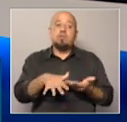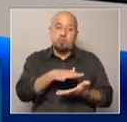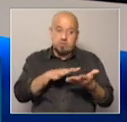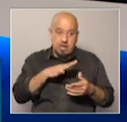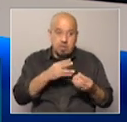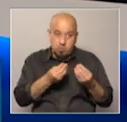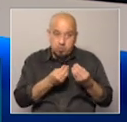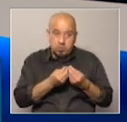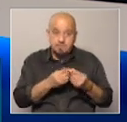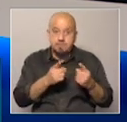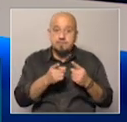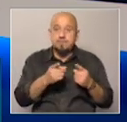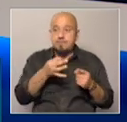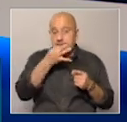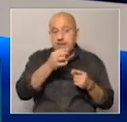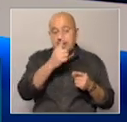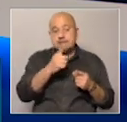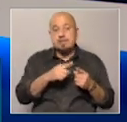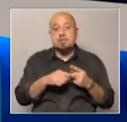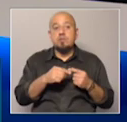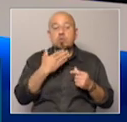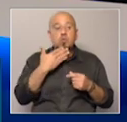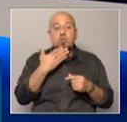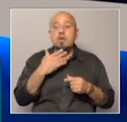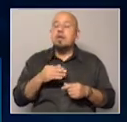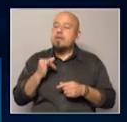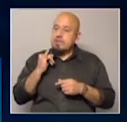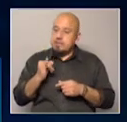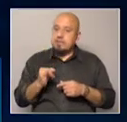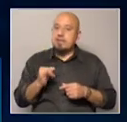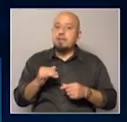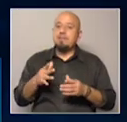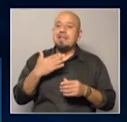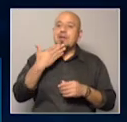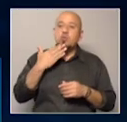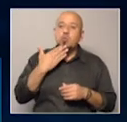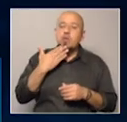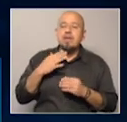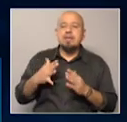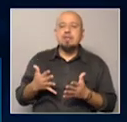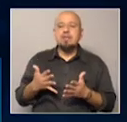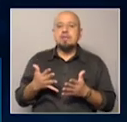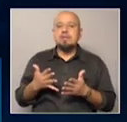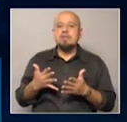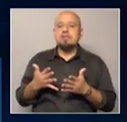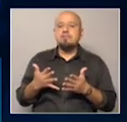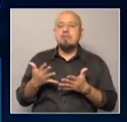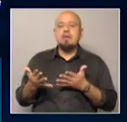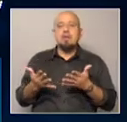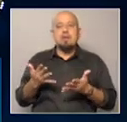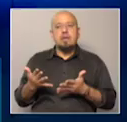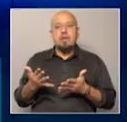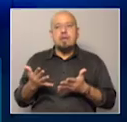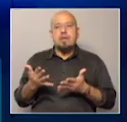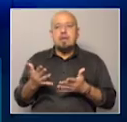esas era lo que planteaba de alguna manera Aurora, ¿no? Sí, lo que pasa es que, exactamente, la duda que se plantea es que, bueno, es un capítulo,